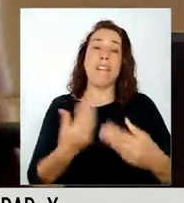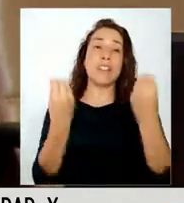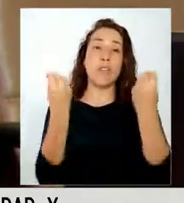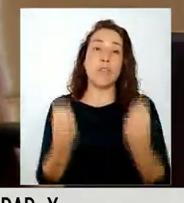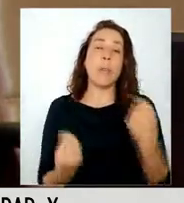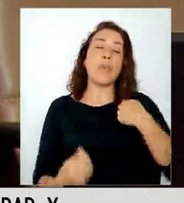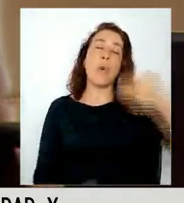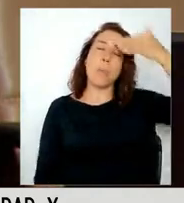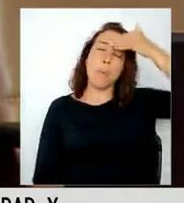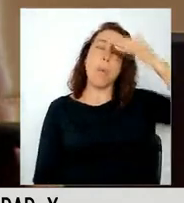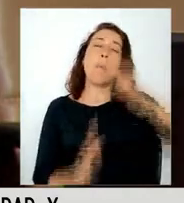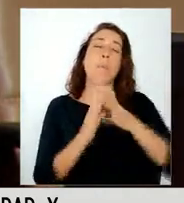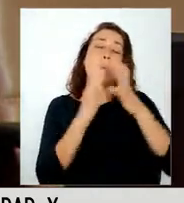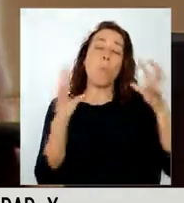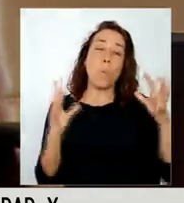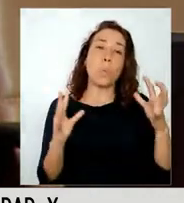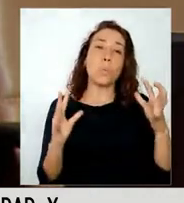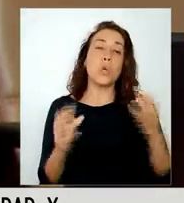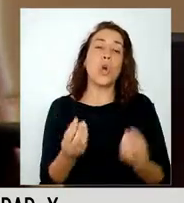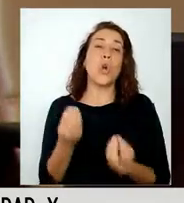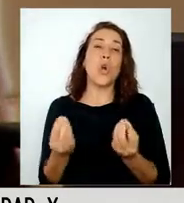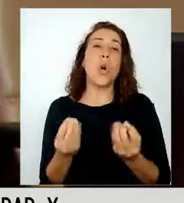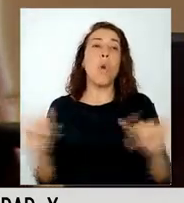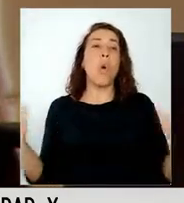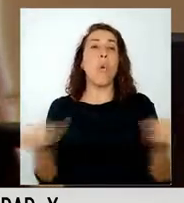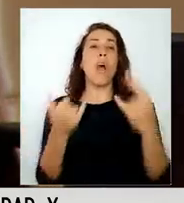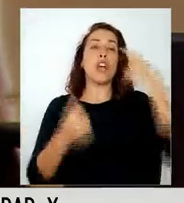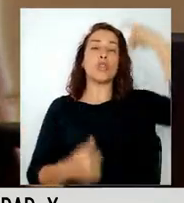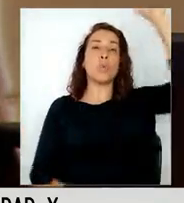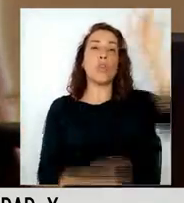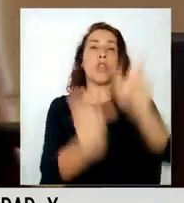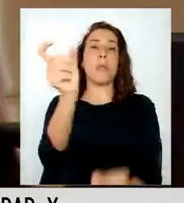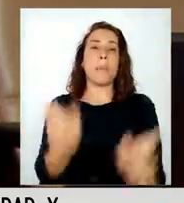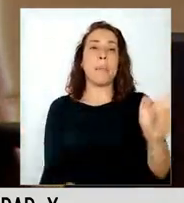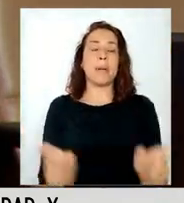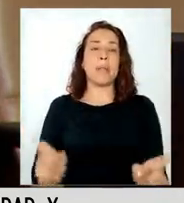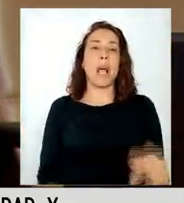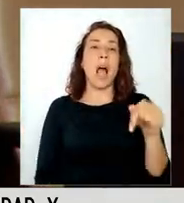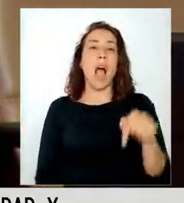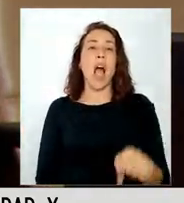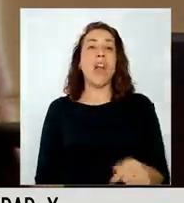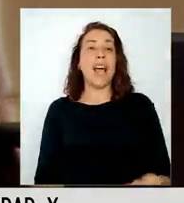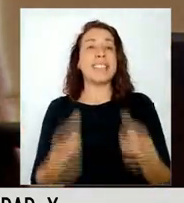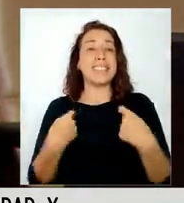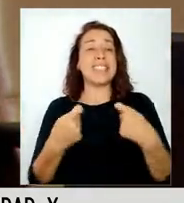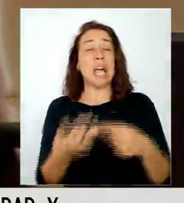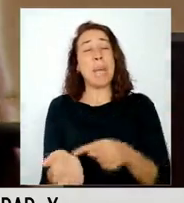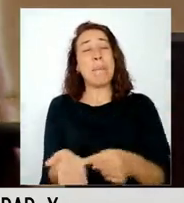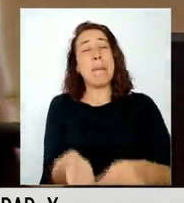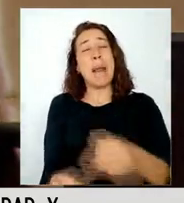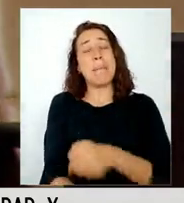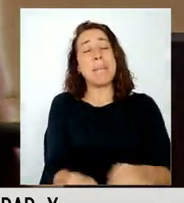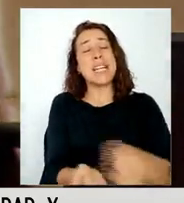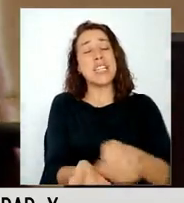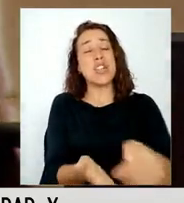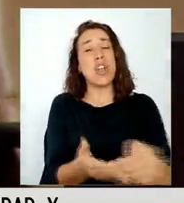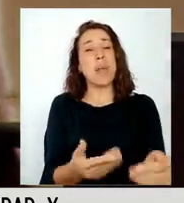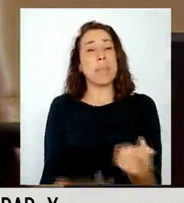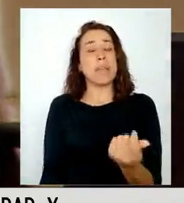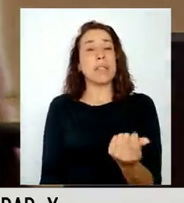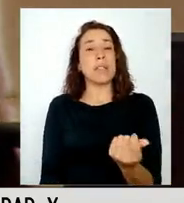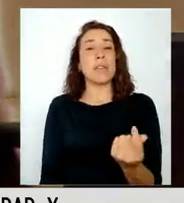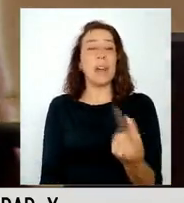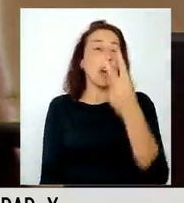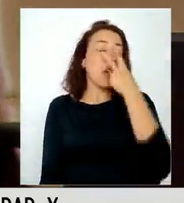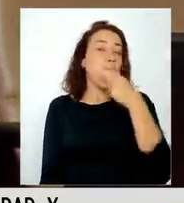Cómo se juega con los sueños de las personas hoy se destinan miles de millones de pesos que no se condicen en nada con los